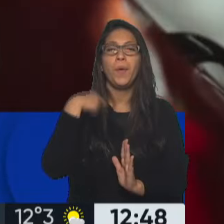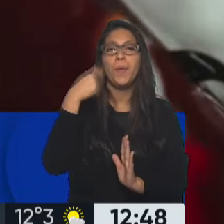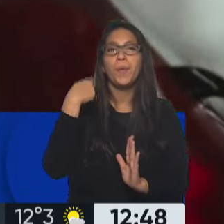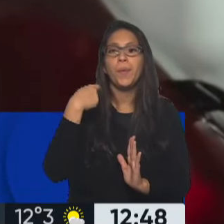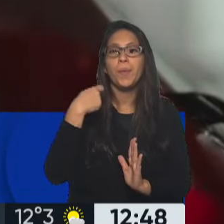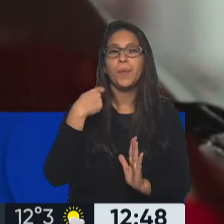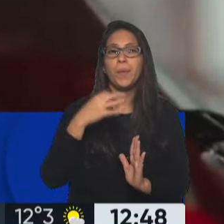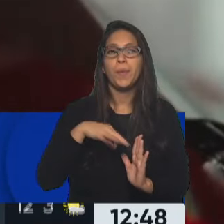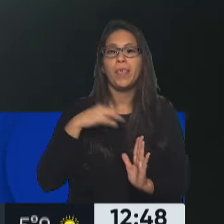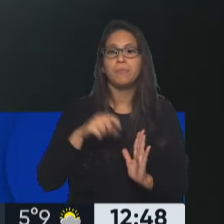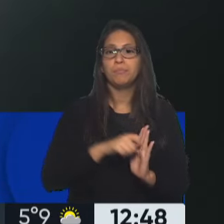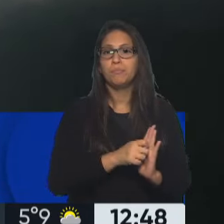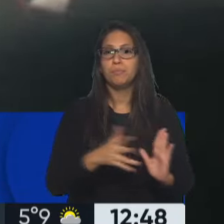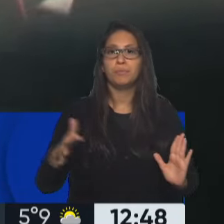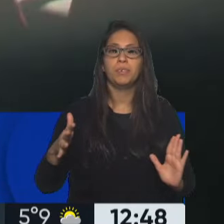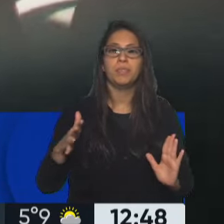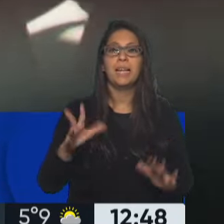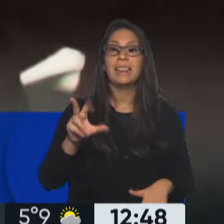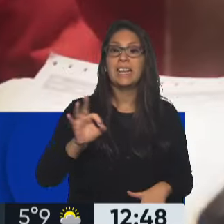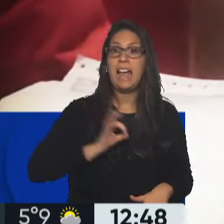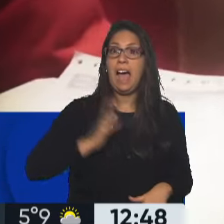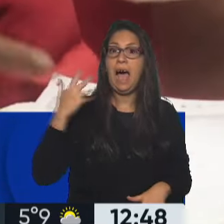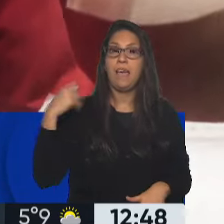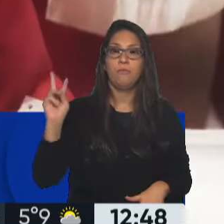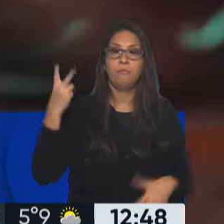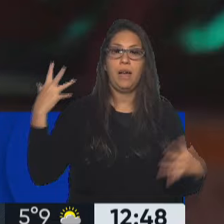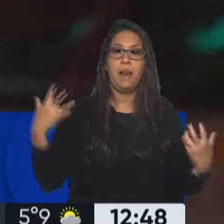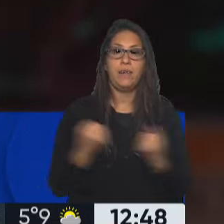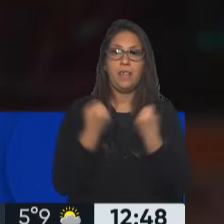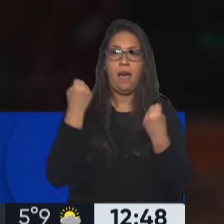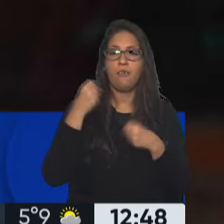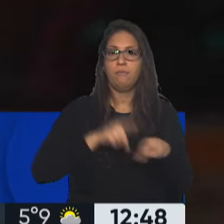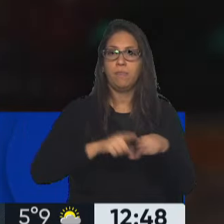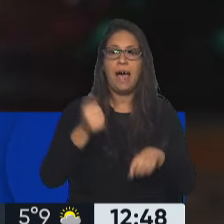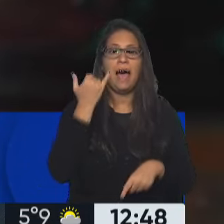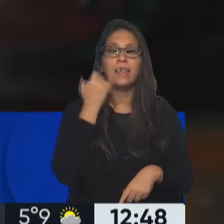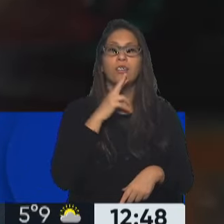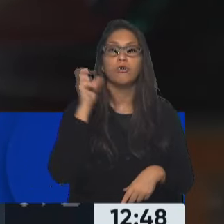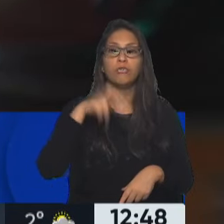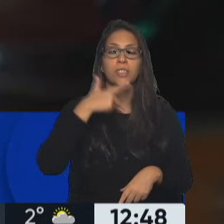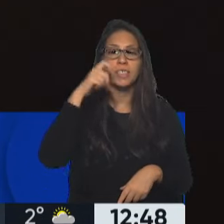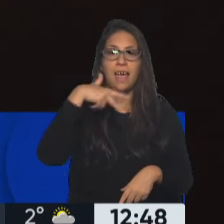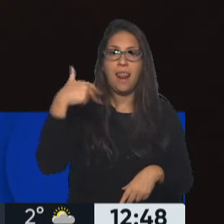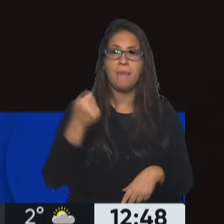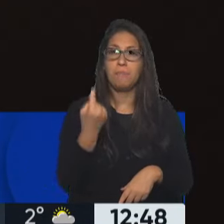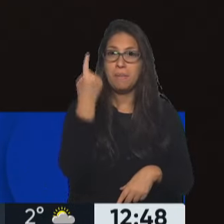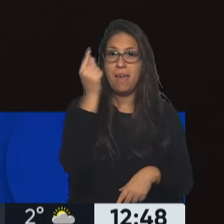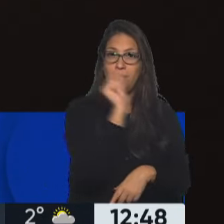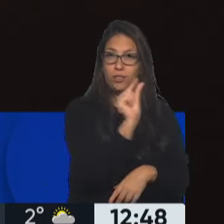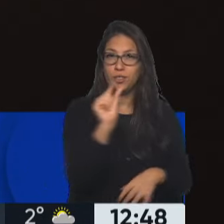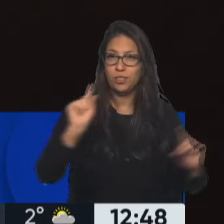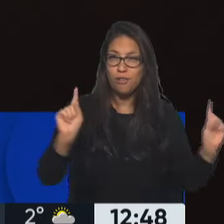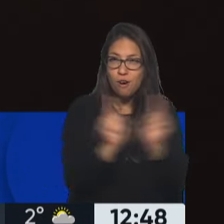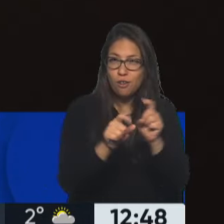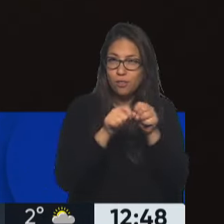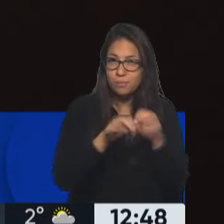va a estrenar a 30 años de la muerte del gran, del genial corredor Ayrton Senna. Estas son las primeras imágenes que muestran lo que es